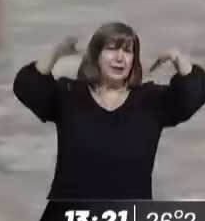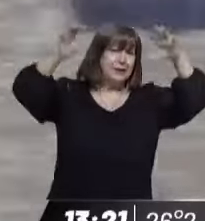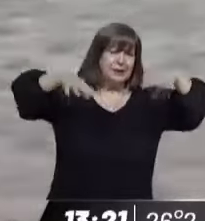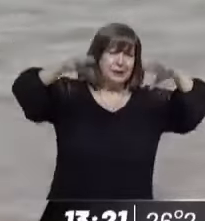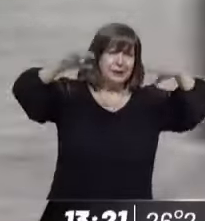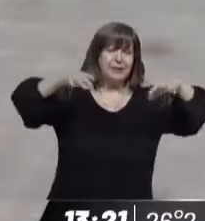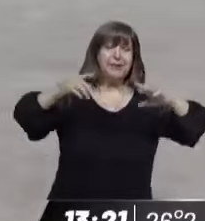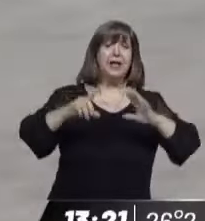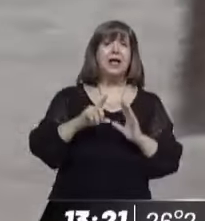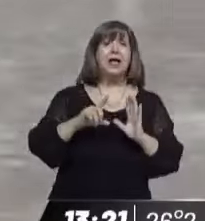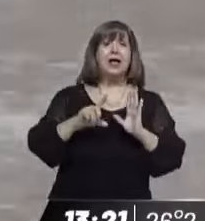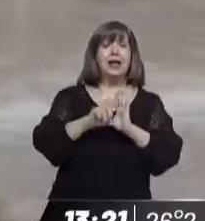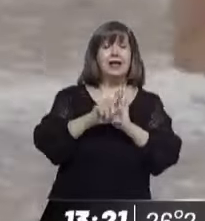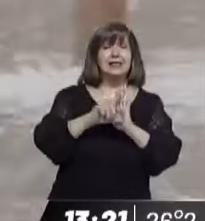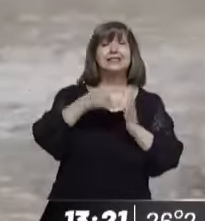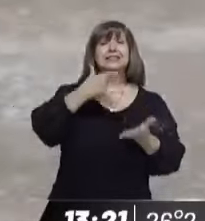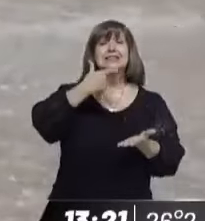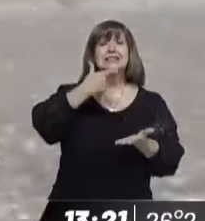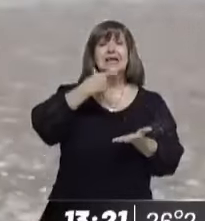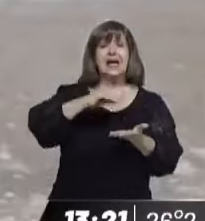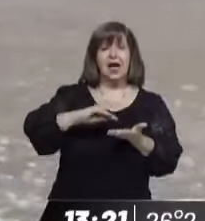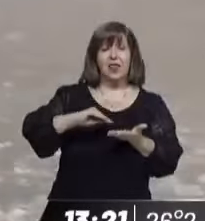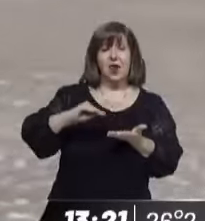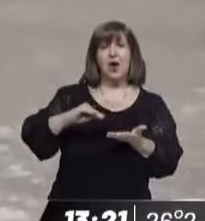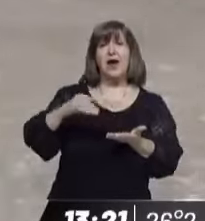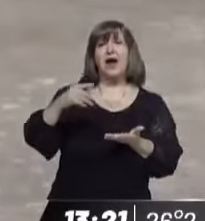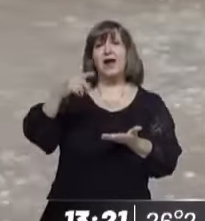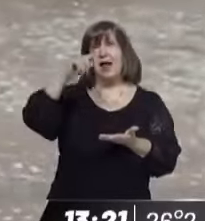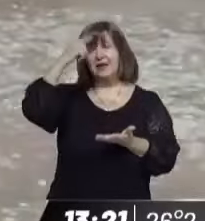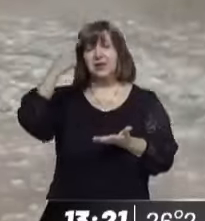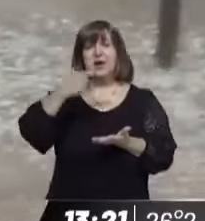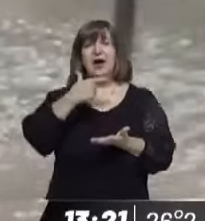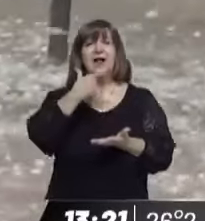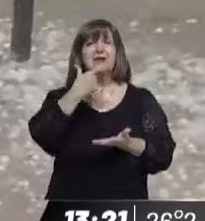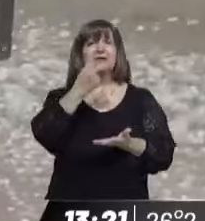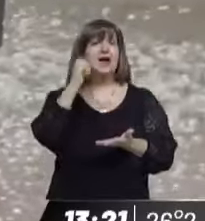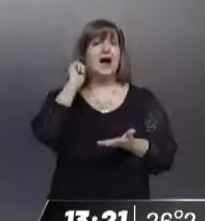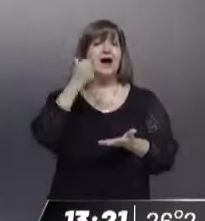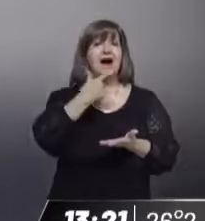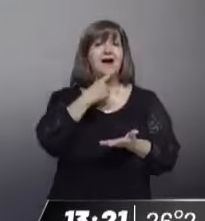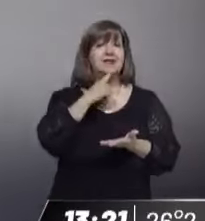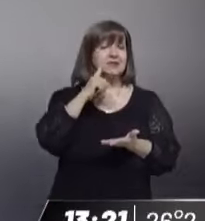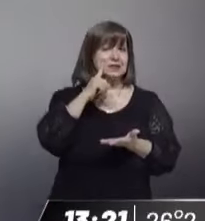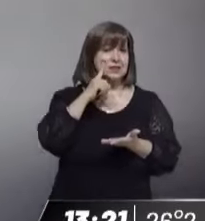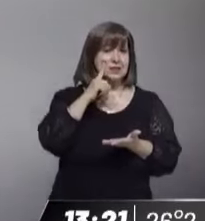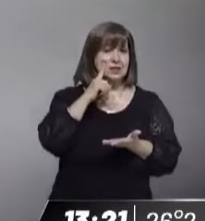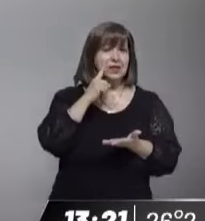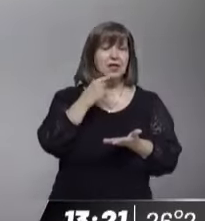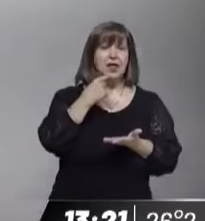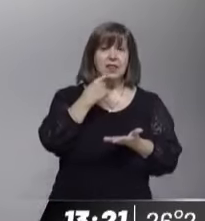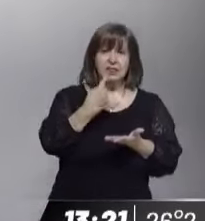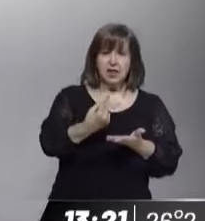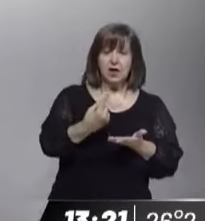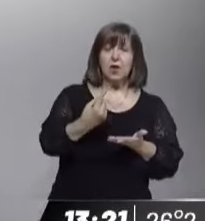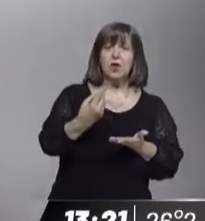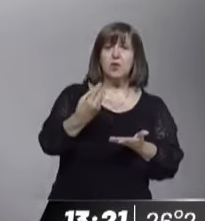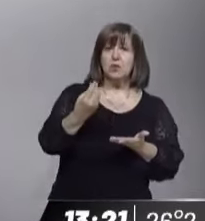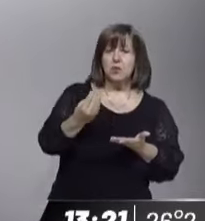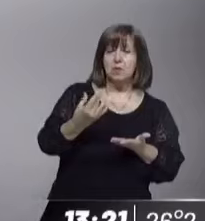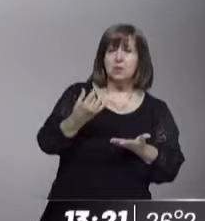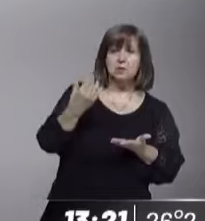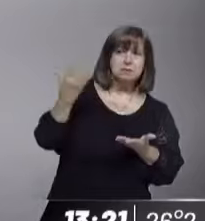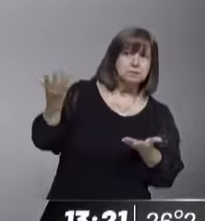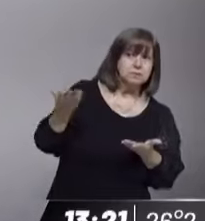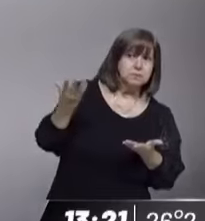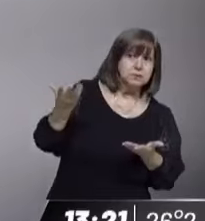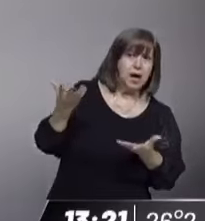Bueno, y la legisladora nacional, la senadora nacional, Anabel Fernández Agasti, hizo justamente un llamado. Dijo que estaba esperando escuchar algo sobre